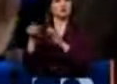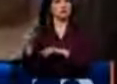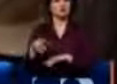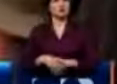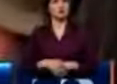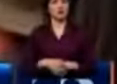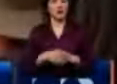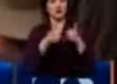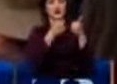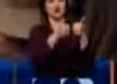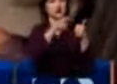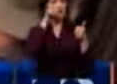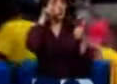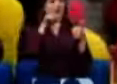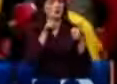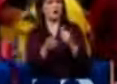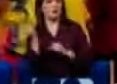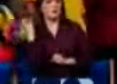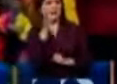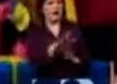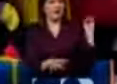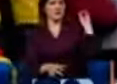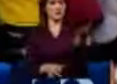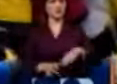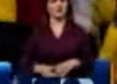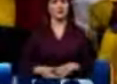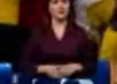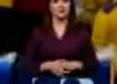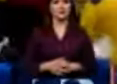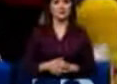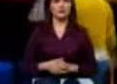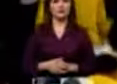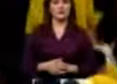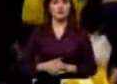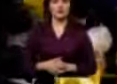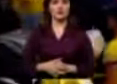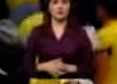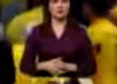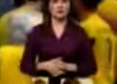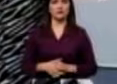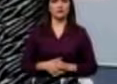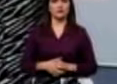que agredió al candidato de oposición. En Quito, Freddy Paredes, 24 horas.